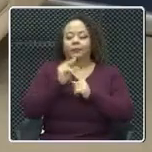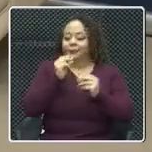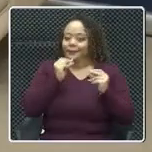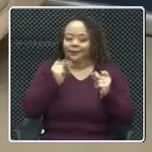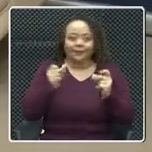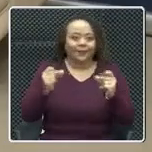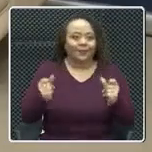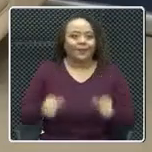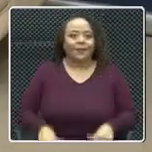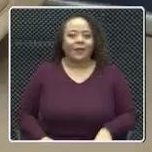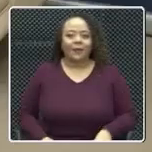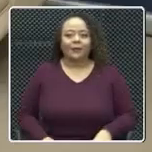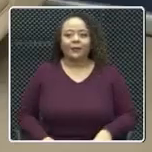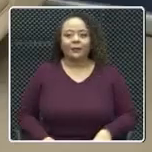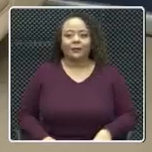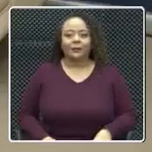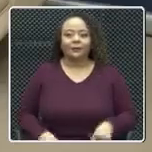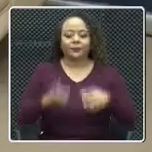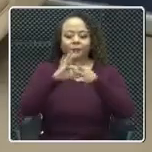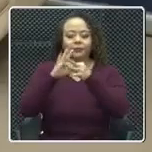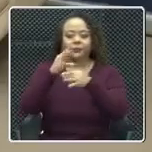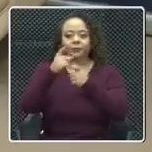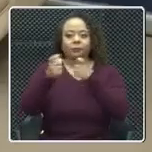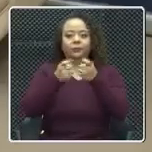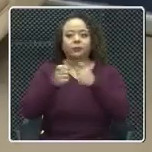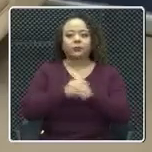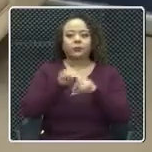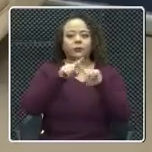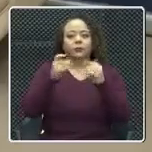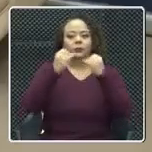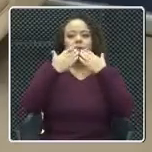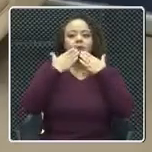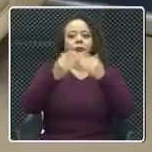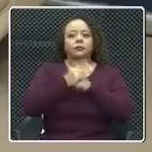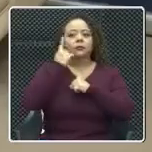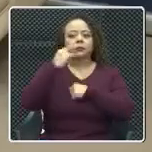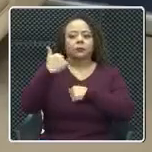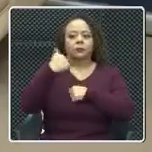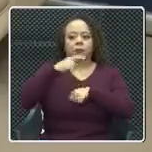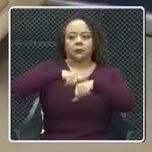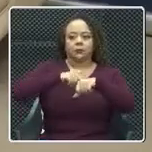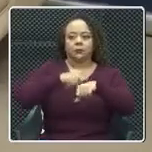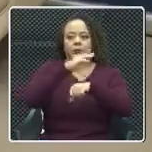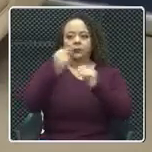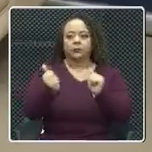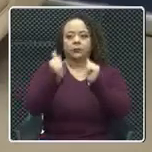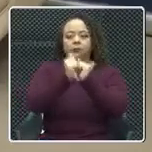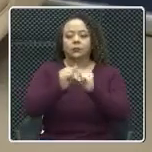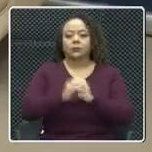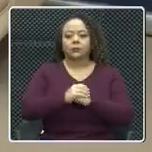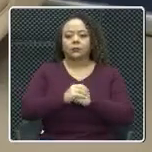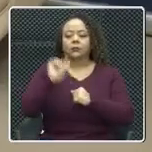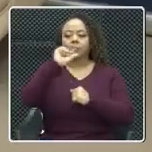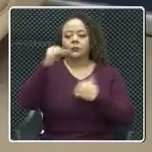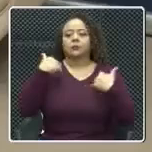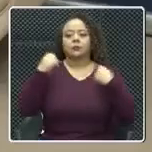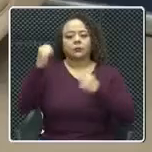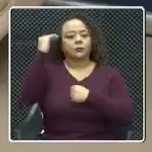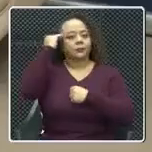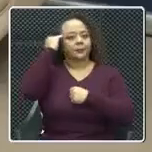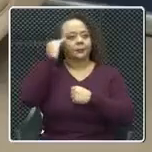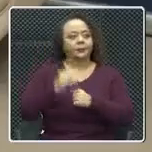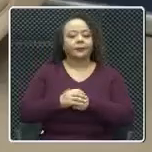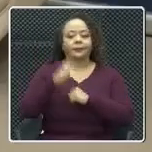rápida la coordinación y la gestión, pero muchísimas gracias por sacar el tiempo y acompañarnos en la Semana de la Salud